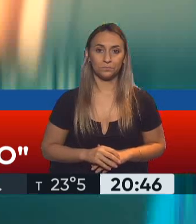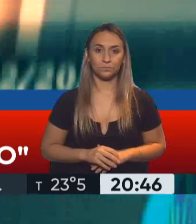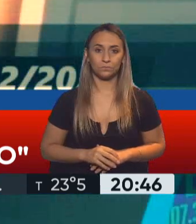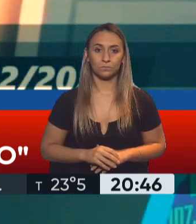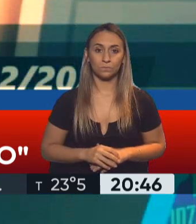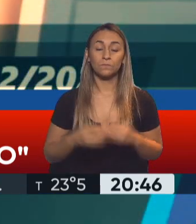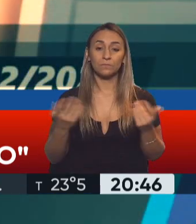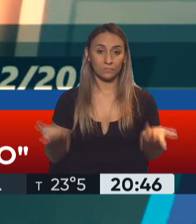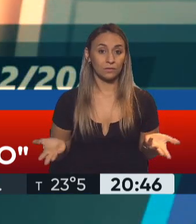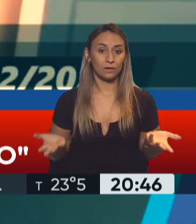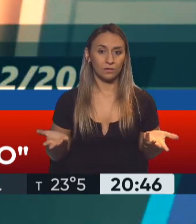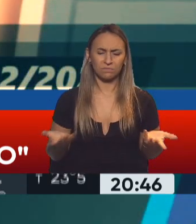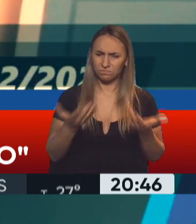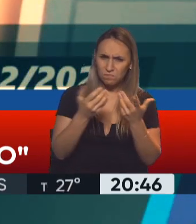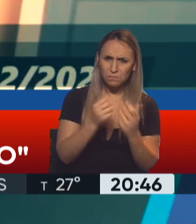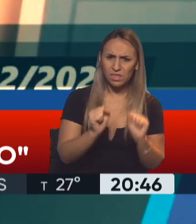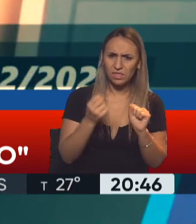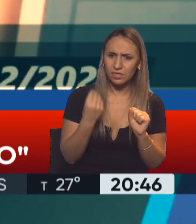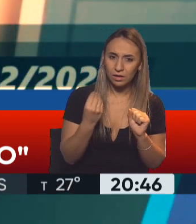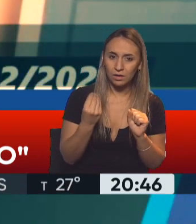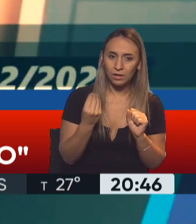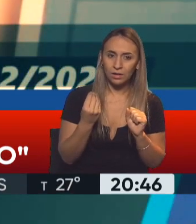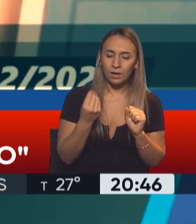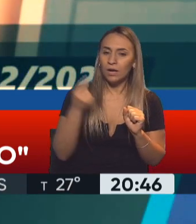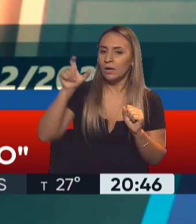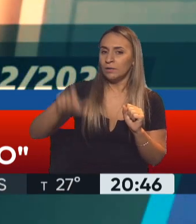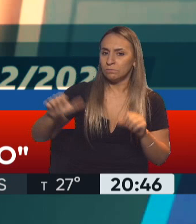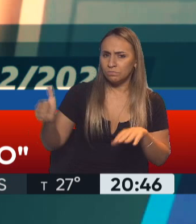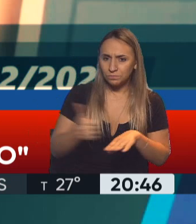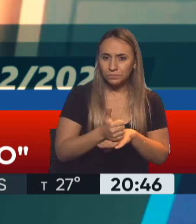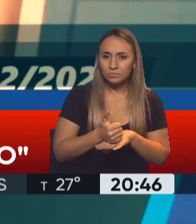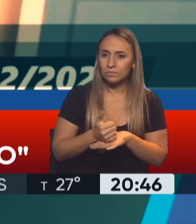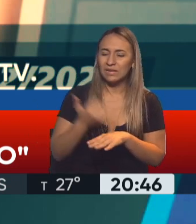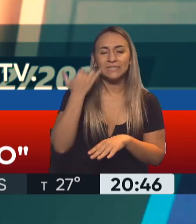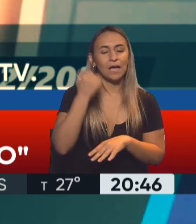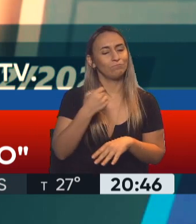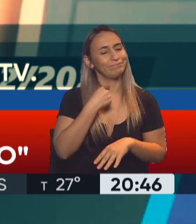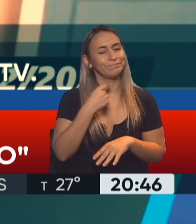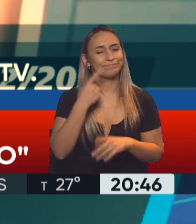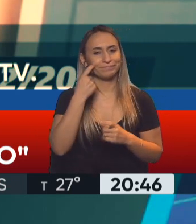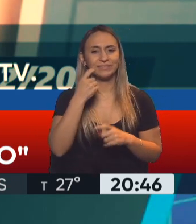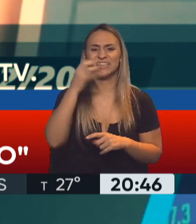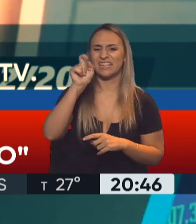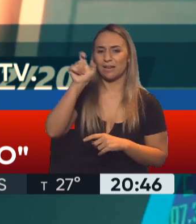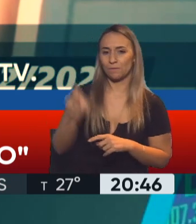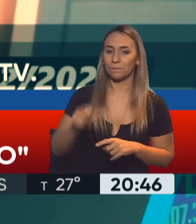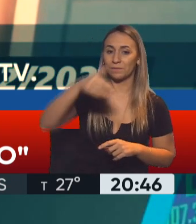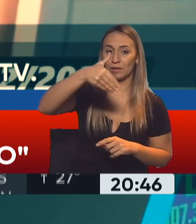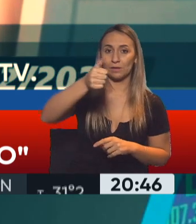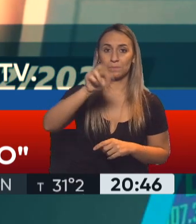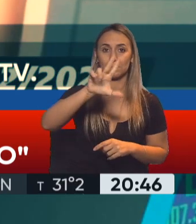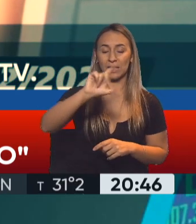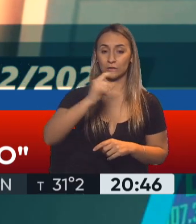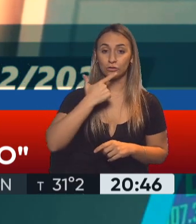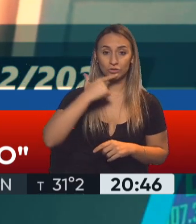y lo que apareció fue un perito que ya tiene complicaciones en varias causas que llaman marcos herrera lo habrán visto seguramente en